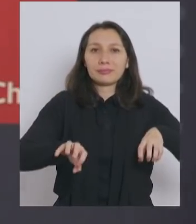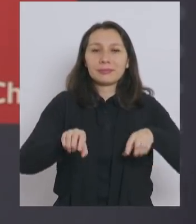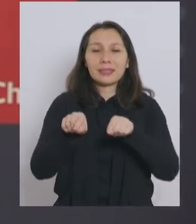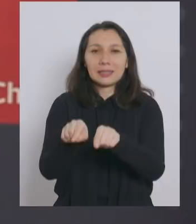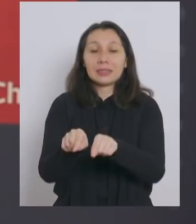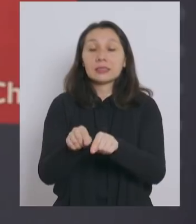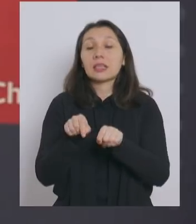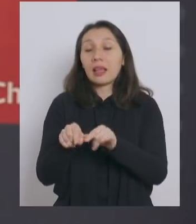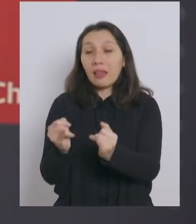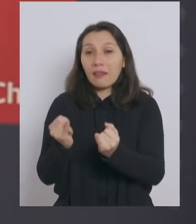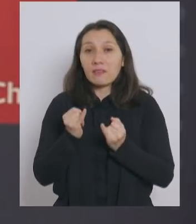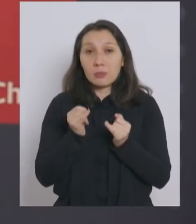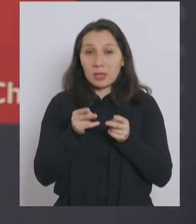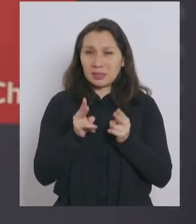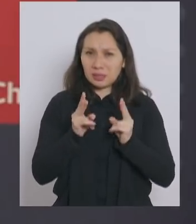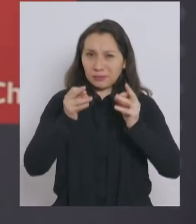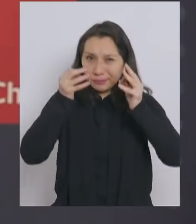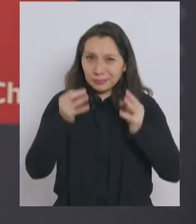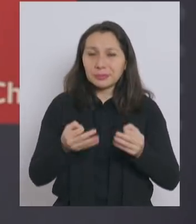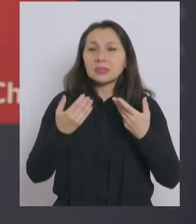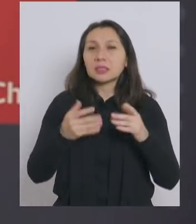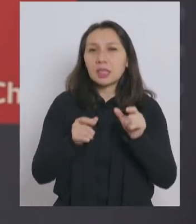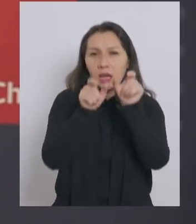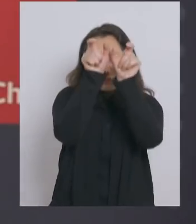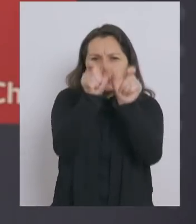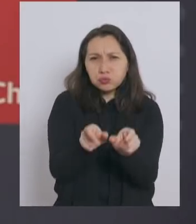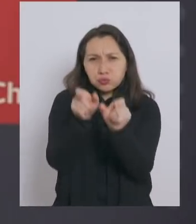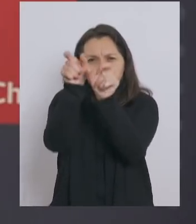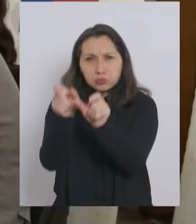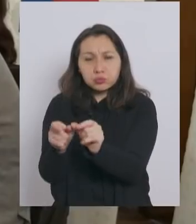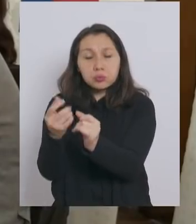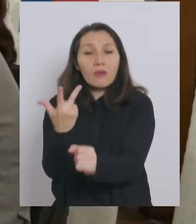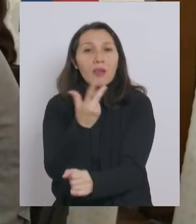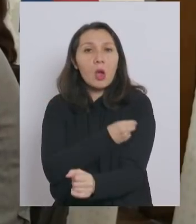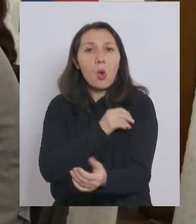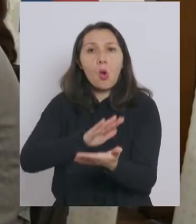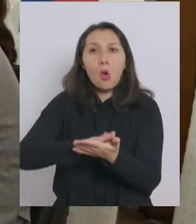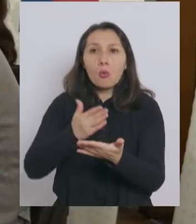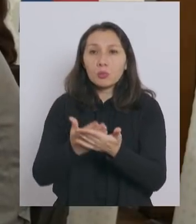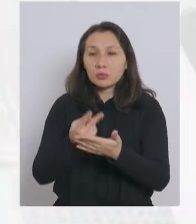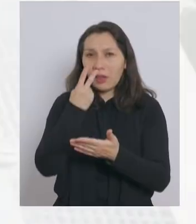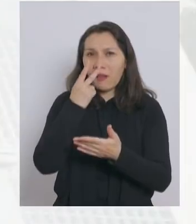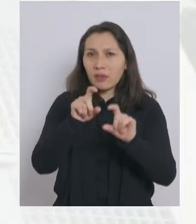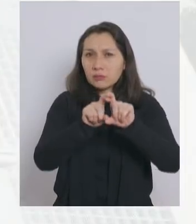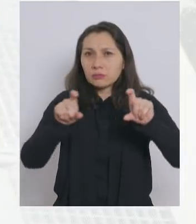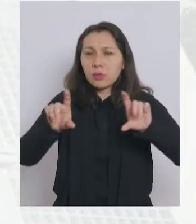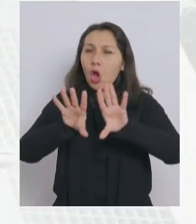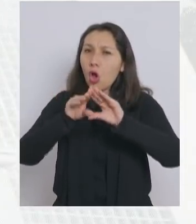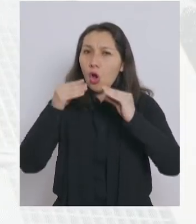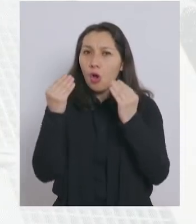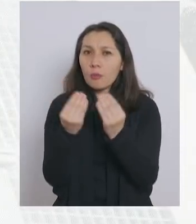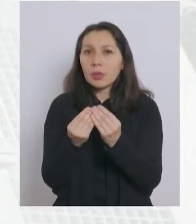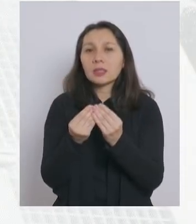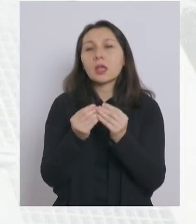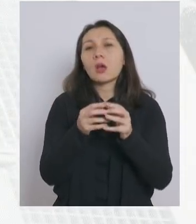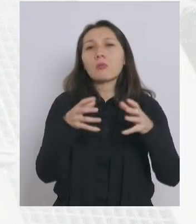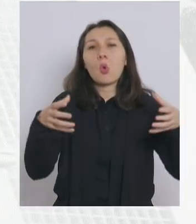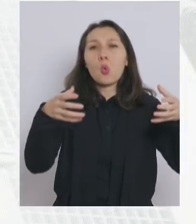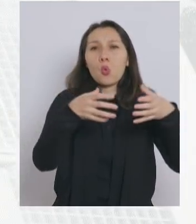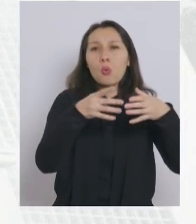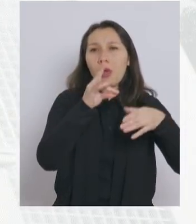Aquí están los datos de eficacia ya tabulados de la vacuna, donde podemos ver la eficacia total, o sea, de todos los grupos,